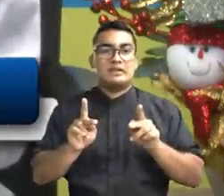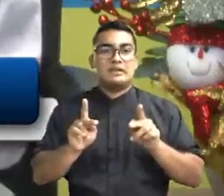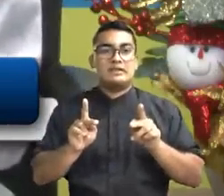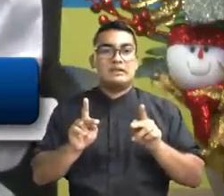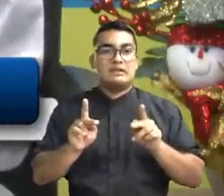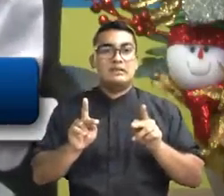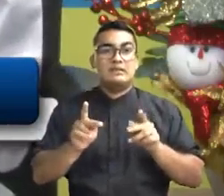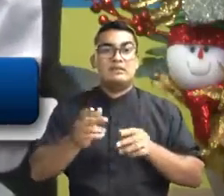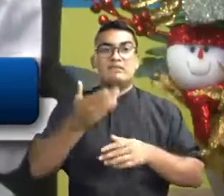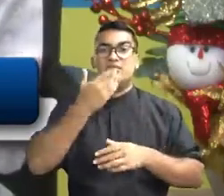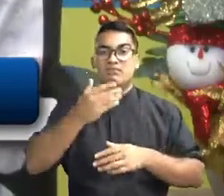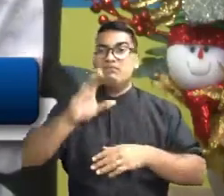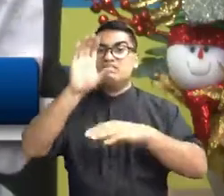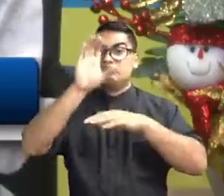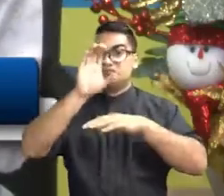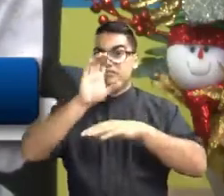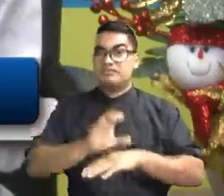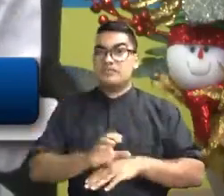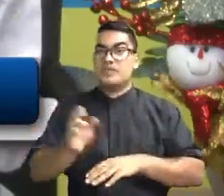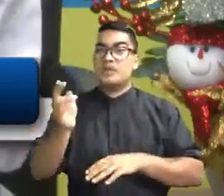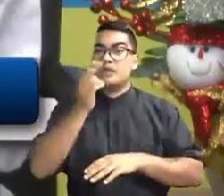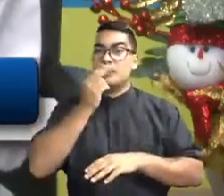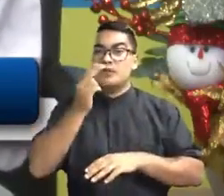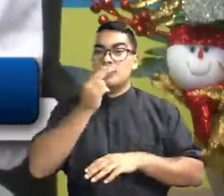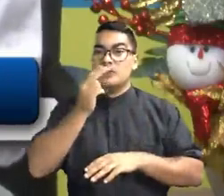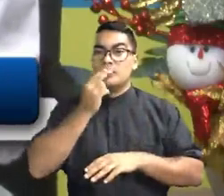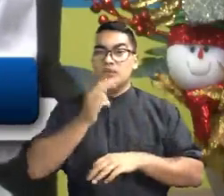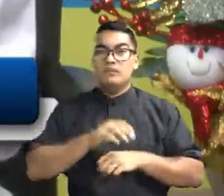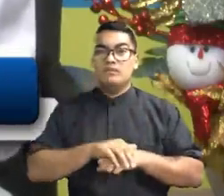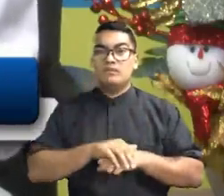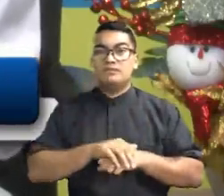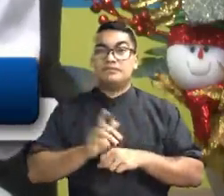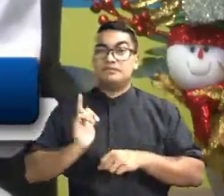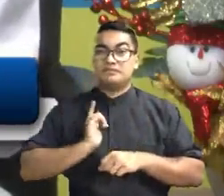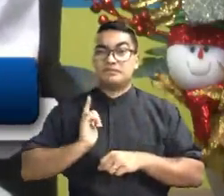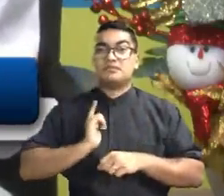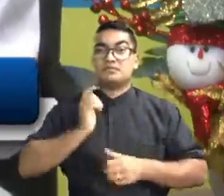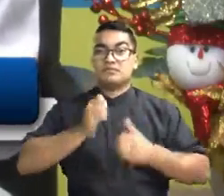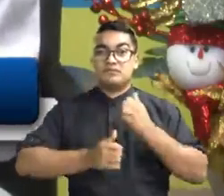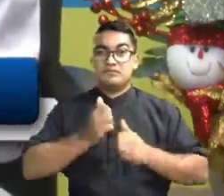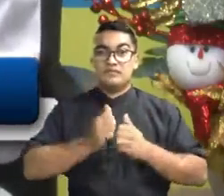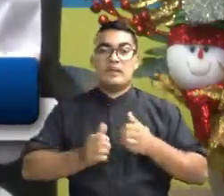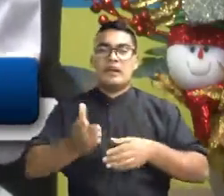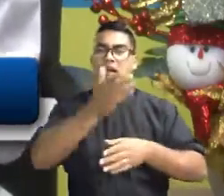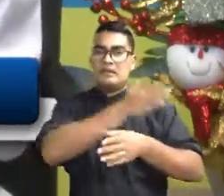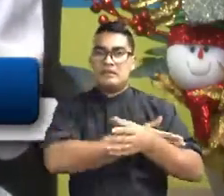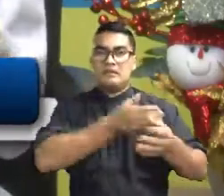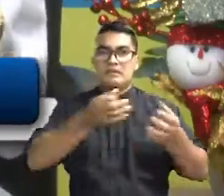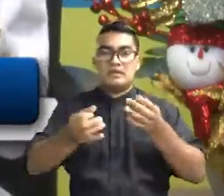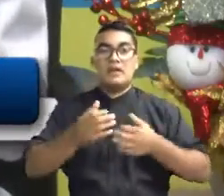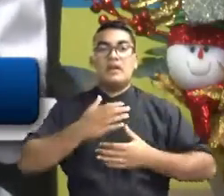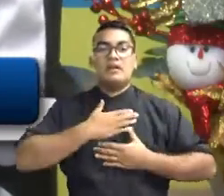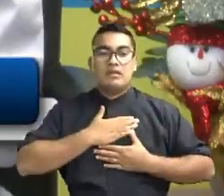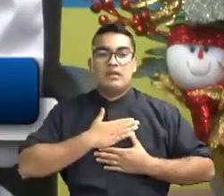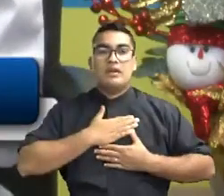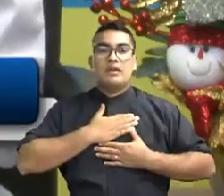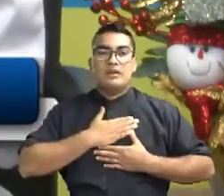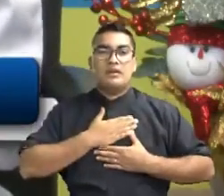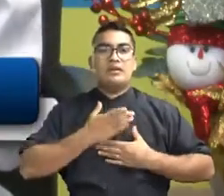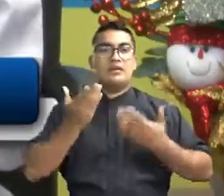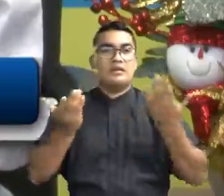el mal hábito realmente de fumar, ¿verdad?, y que esté presentando síntomas como los que yo ya mencioné, de disnea,